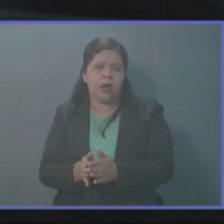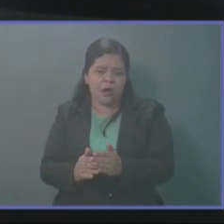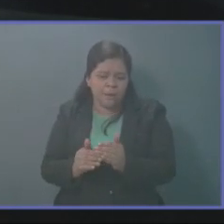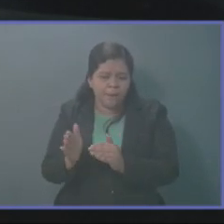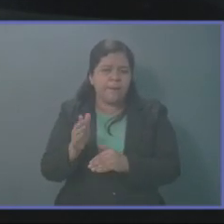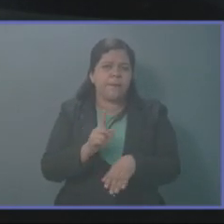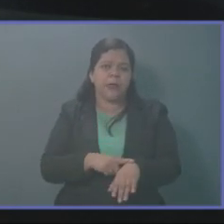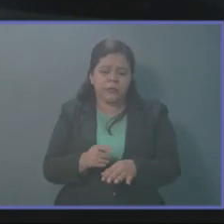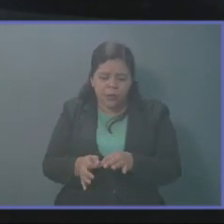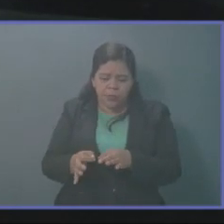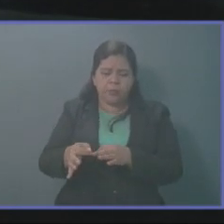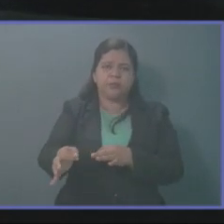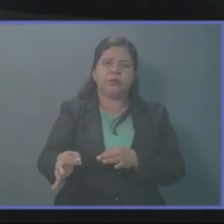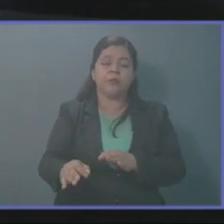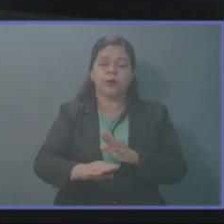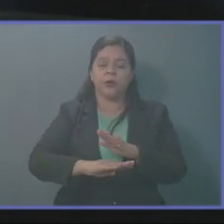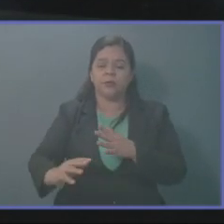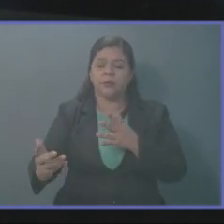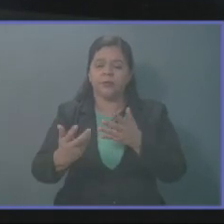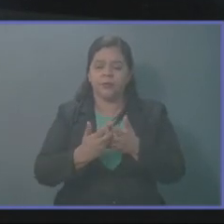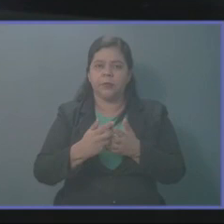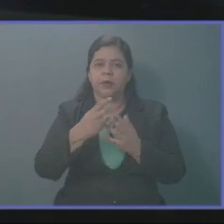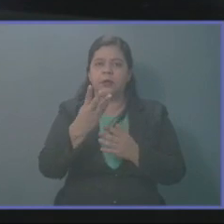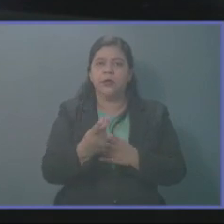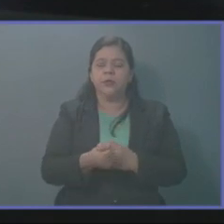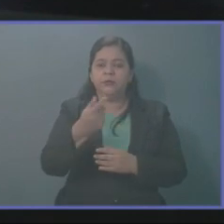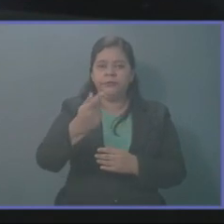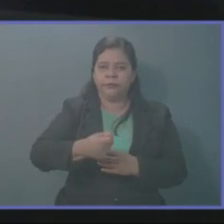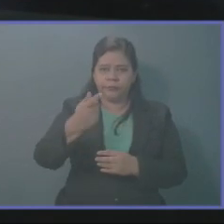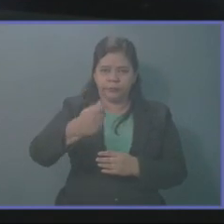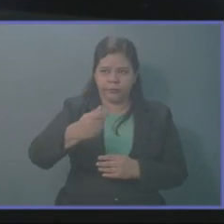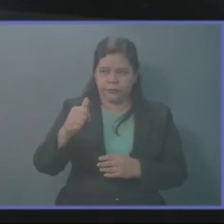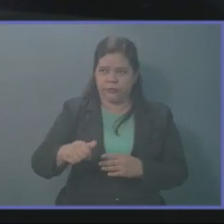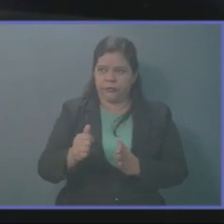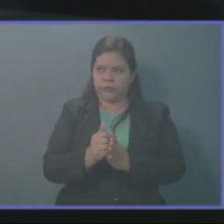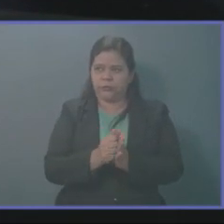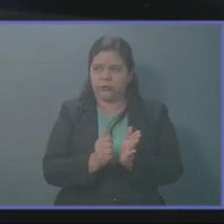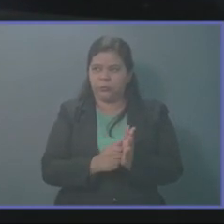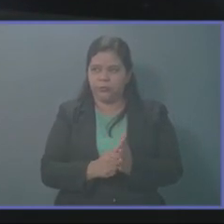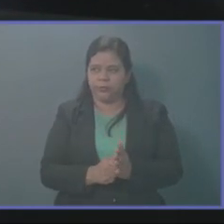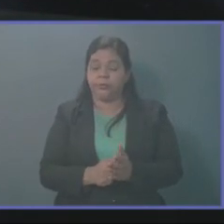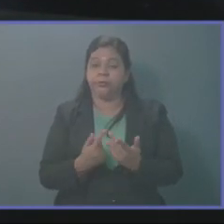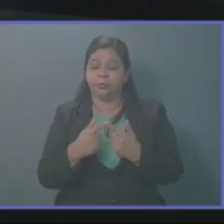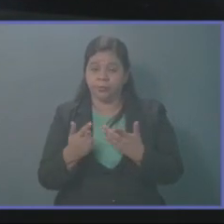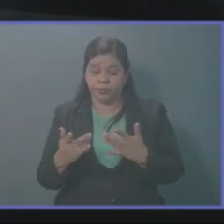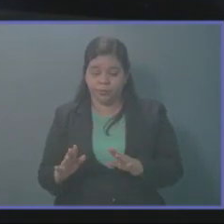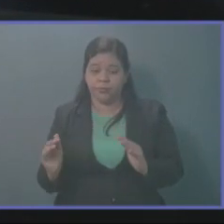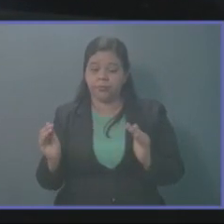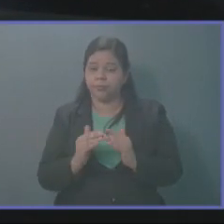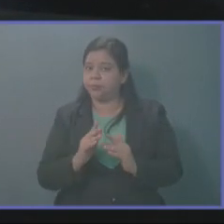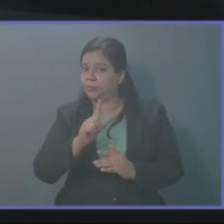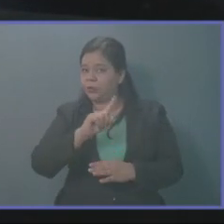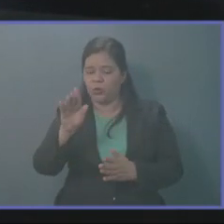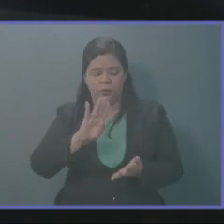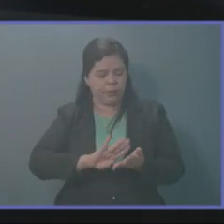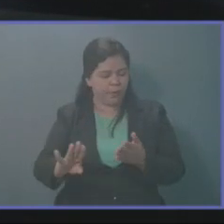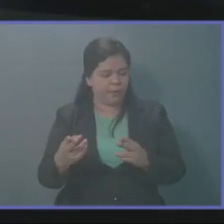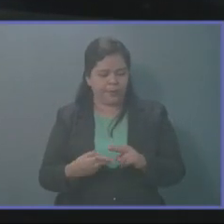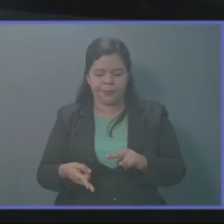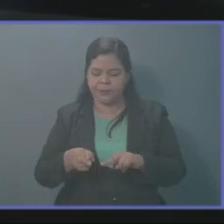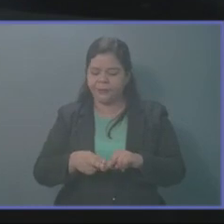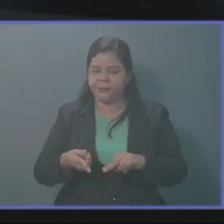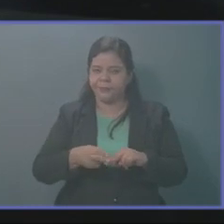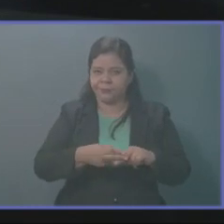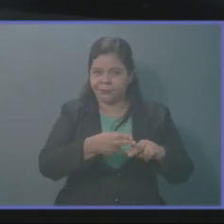plazo de conformidad al número de cuotas del presente artículo, las cuales también estarán exentas del pago de intereses,